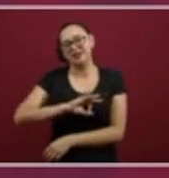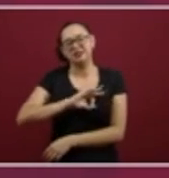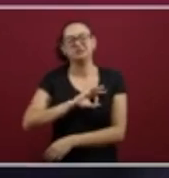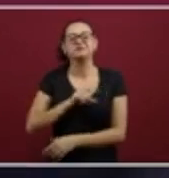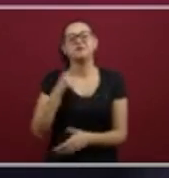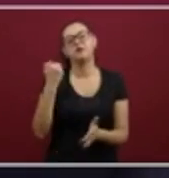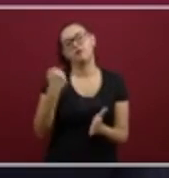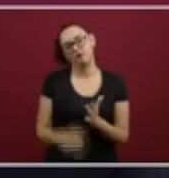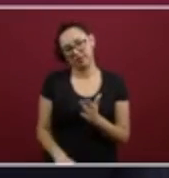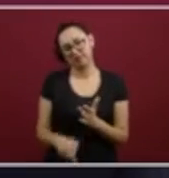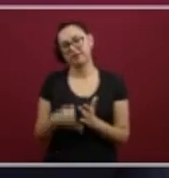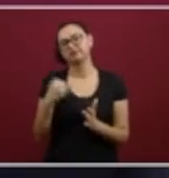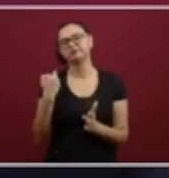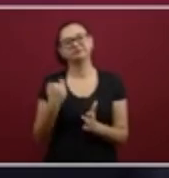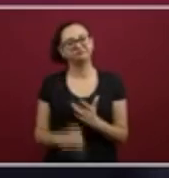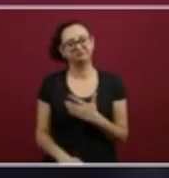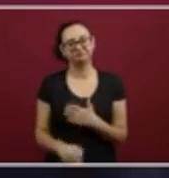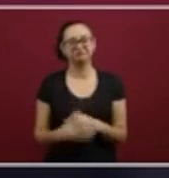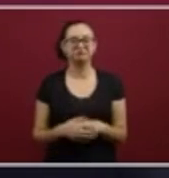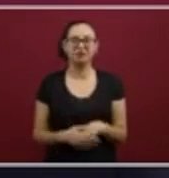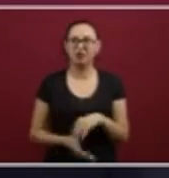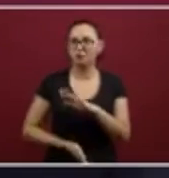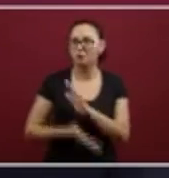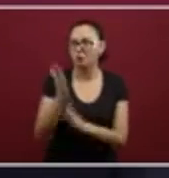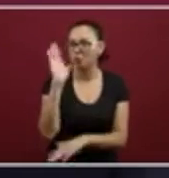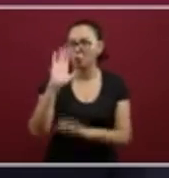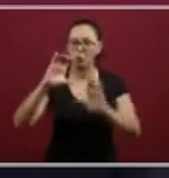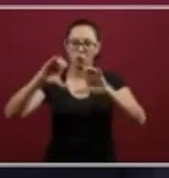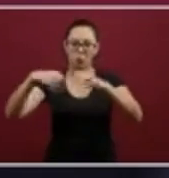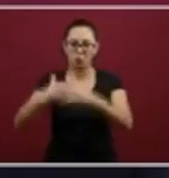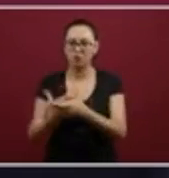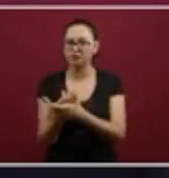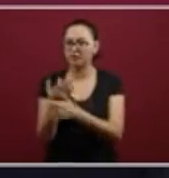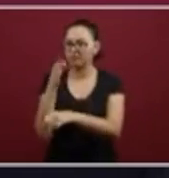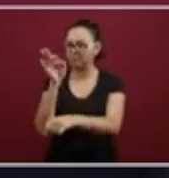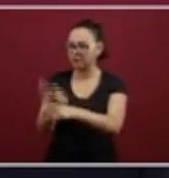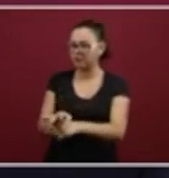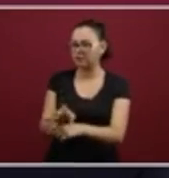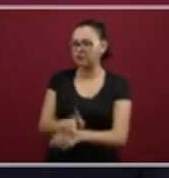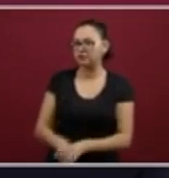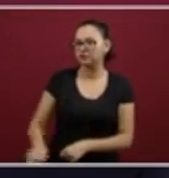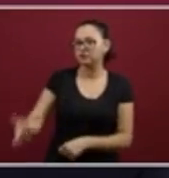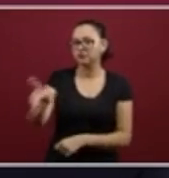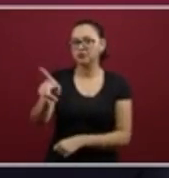comunidades, ¿no? En bien de los demás.